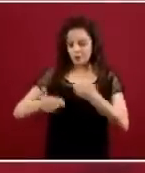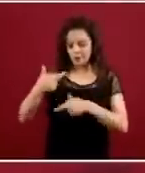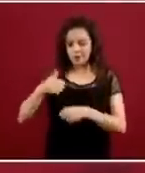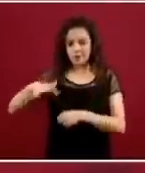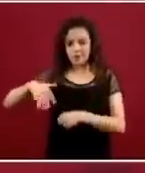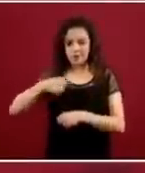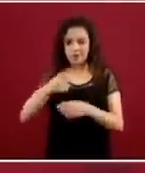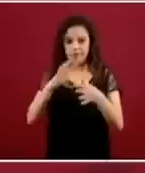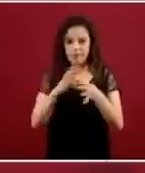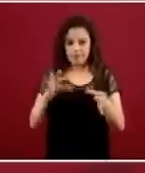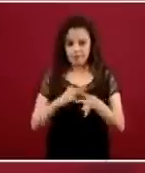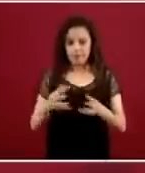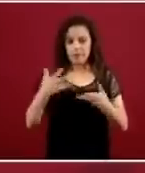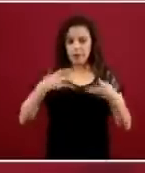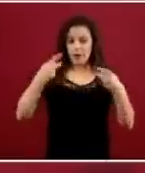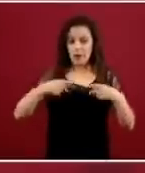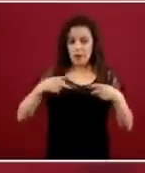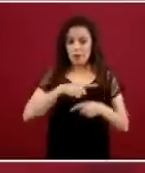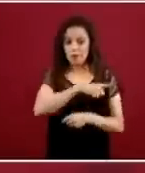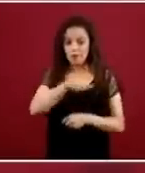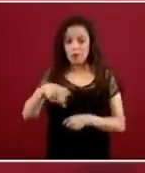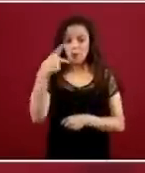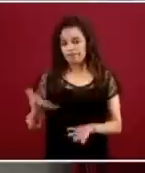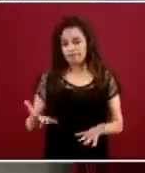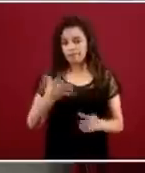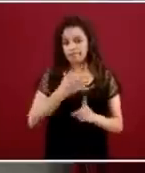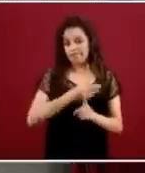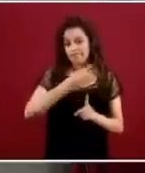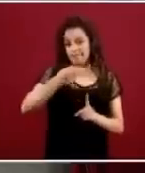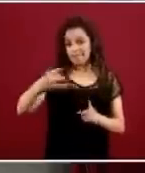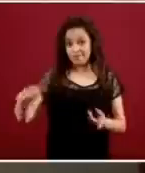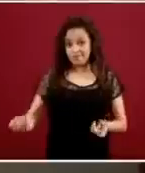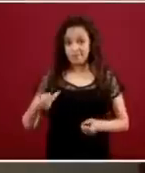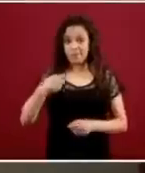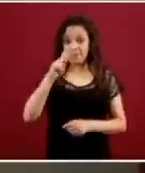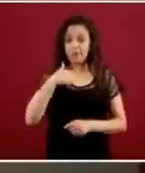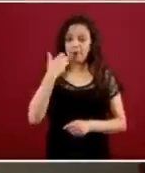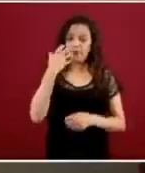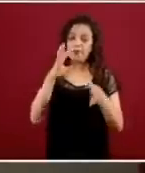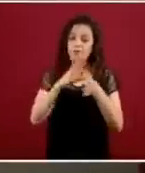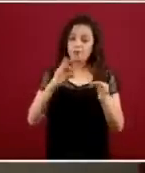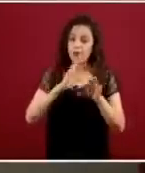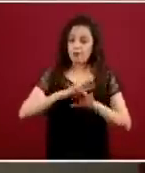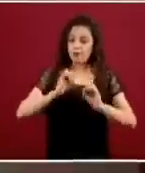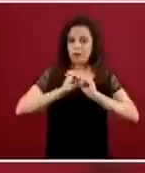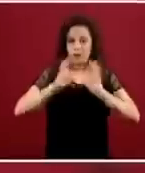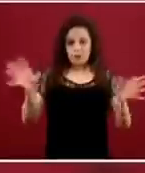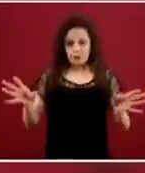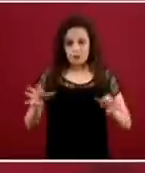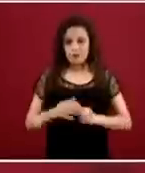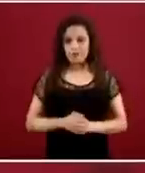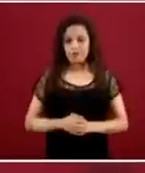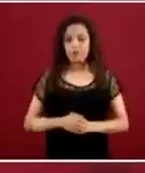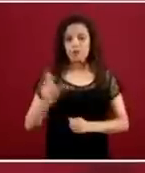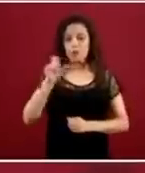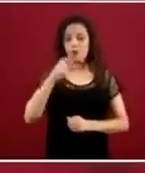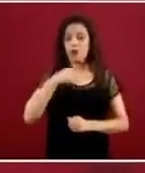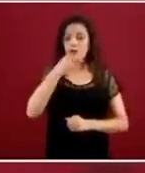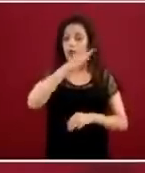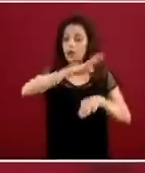características tienen mayor probabilidad de complicarse y de morir la medida de aislamiento cuando decimos quédate en casa